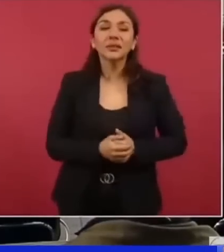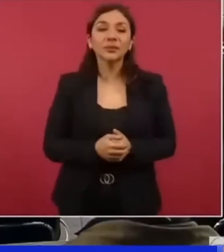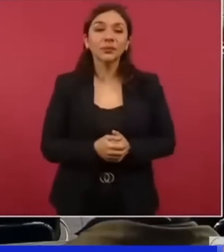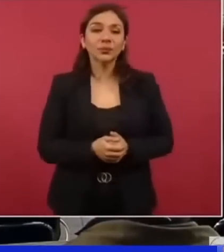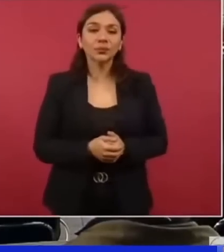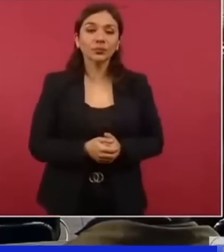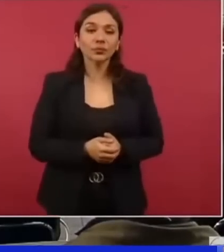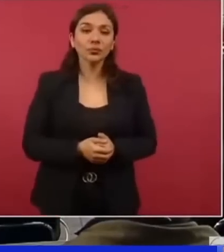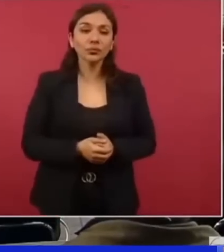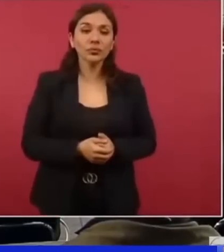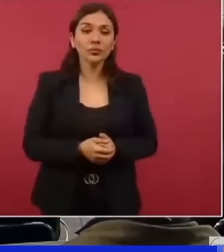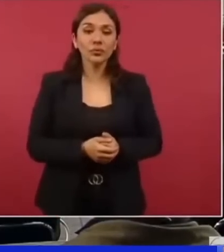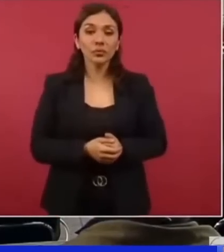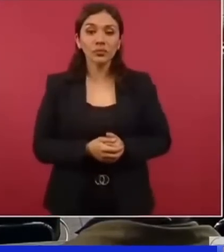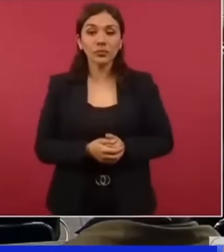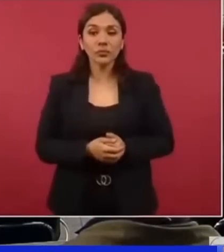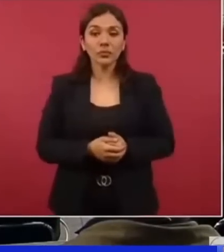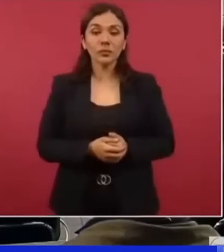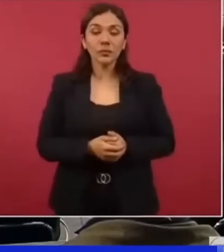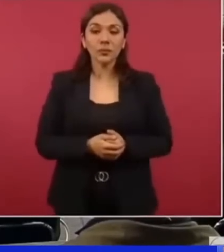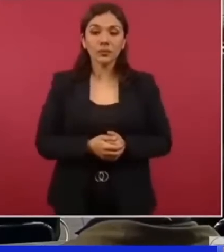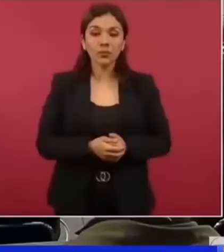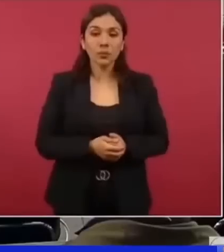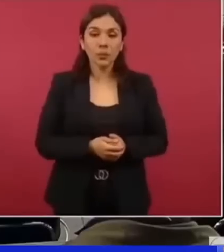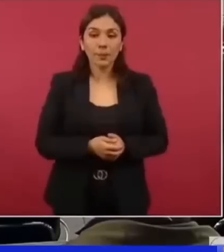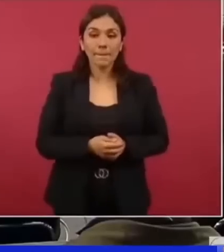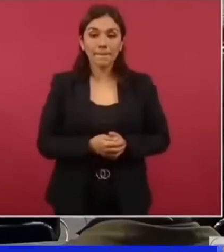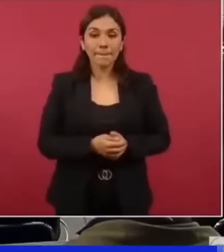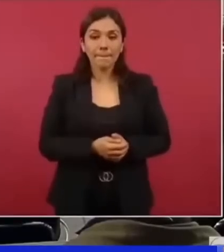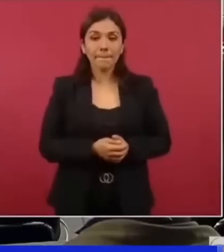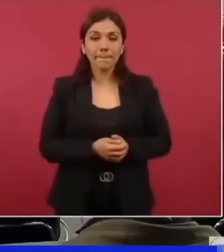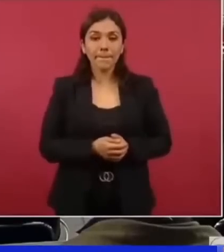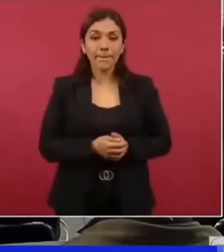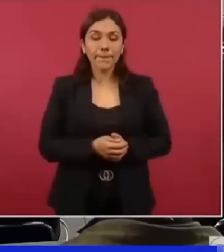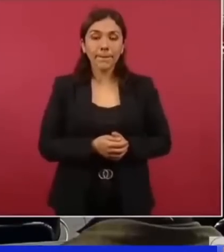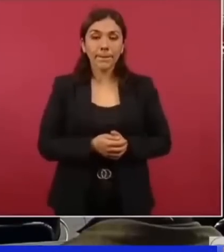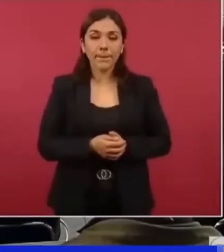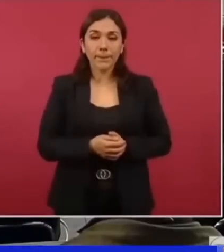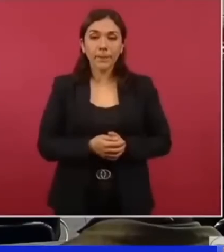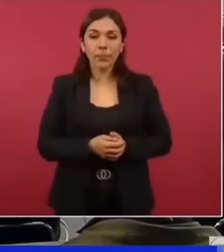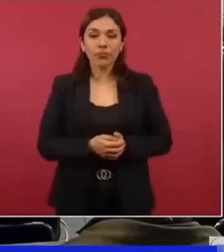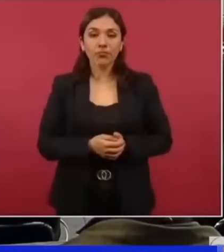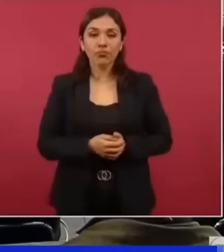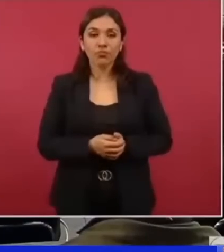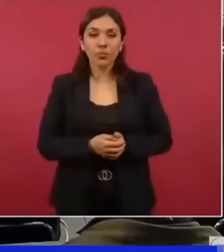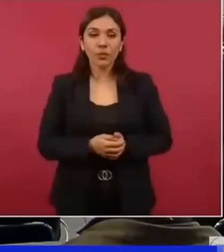A ver. Está bien.